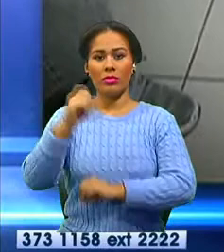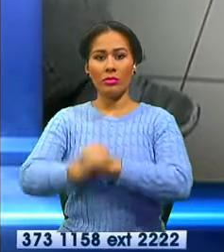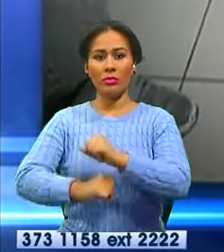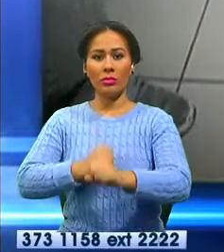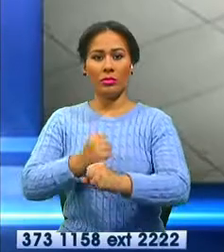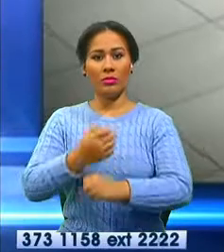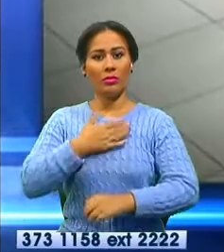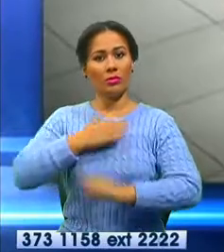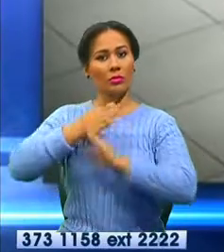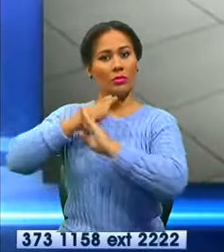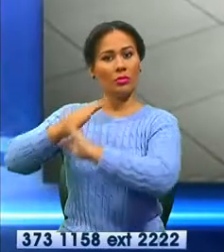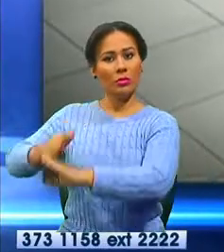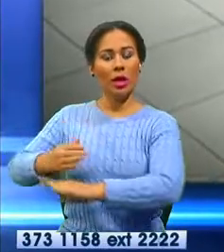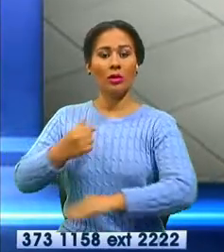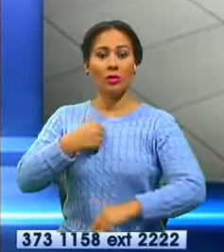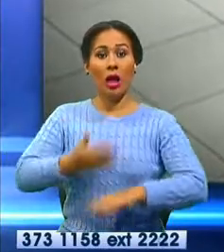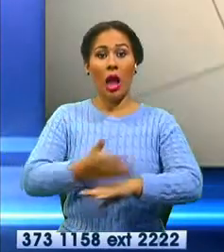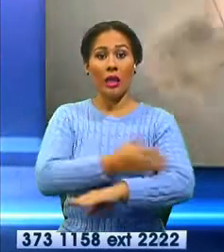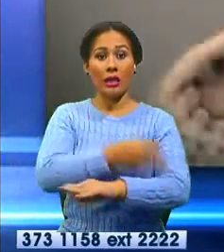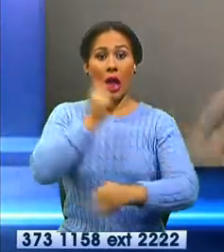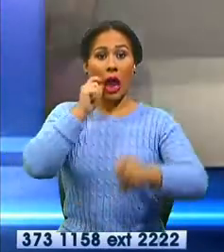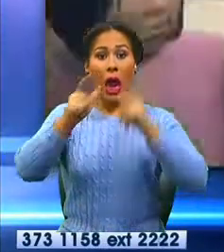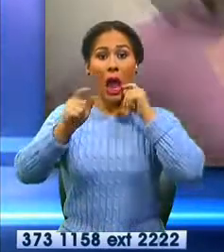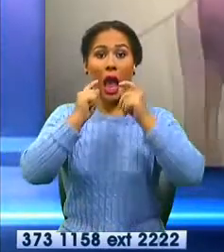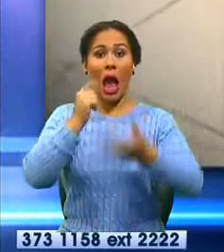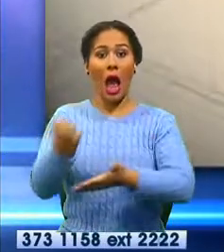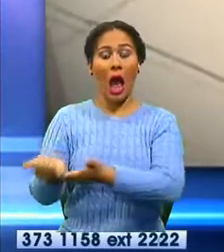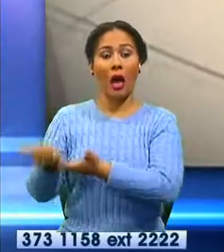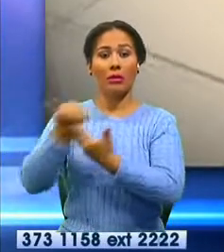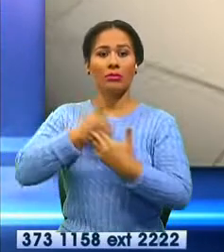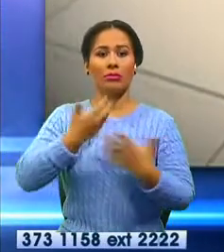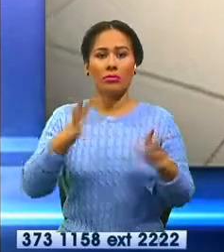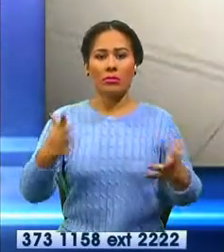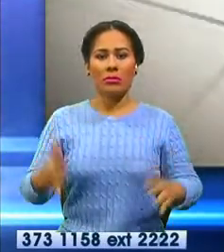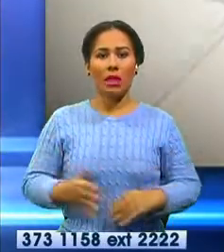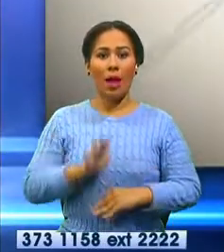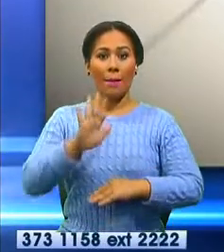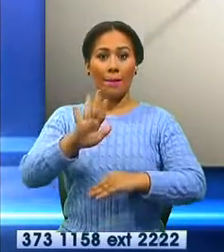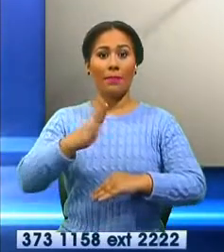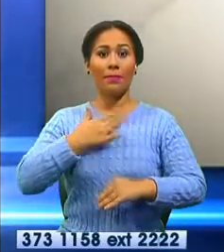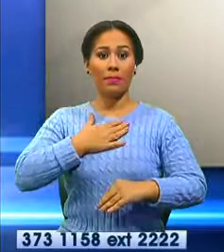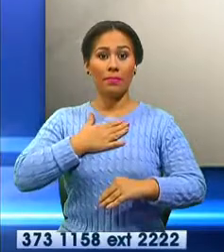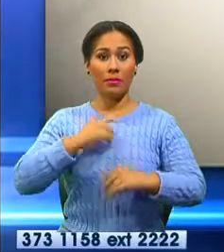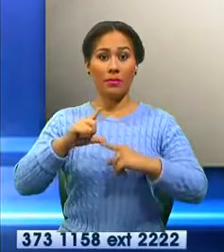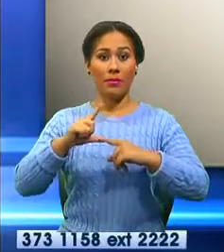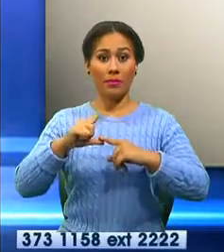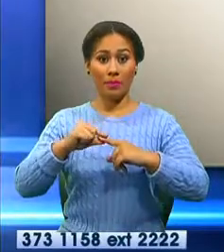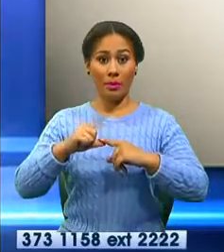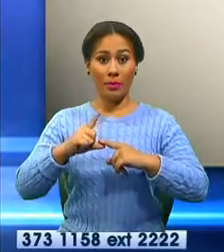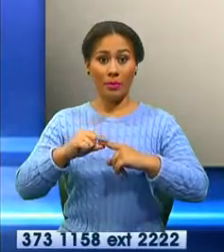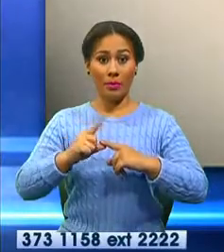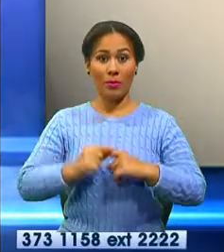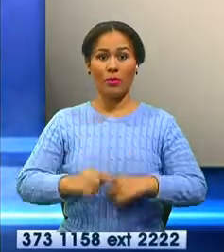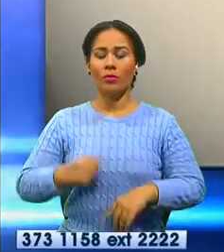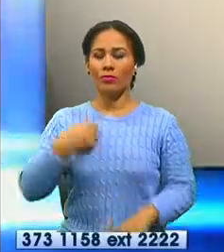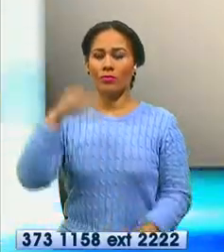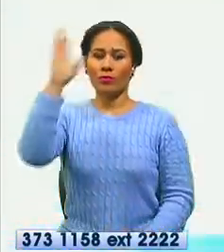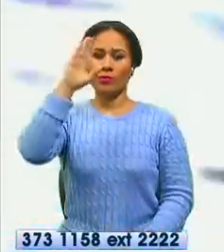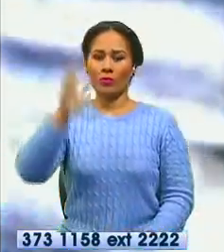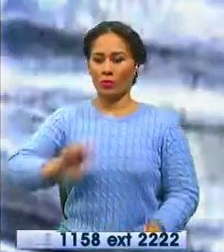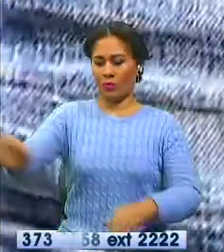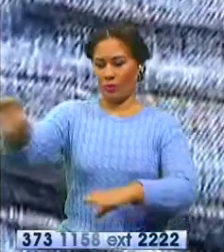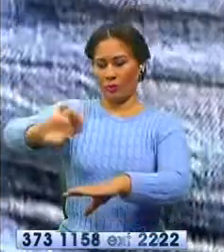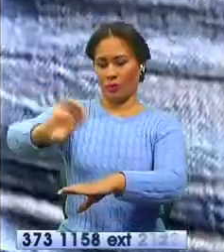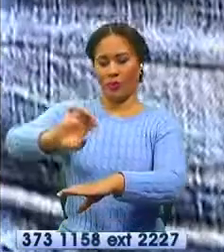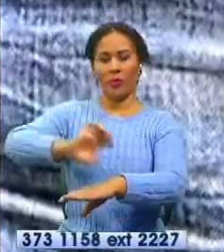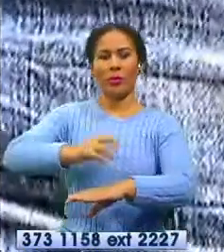mi hija. Yo gritaba, yo esperaba que alguien me ayude. Mi primo le pasó el diluyente y los fósforos para que me echara encima.